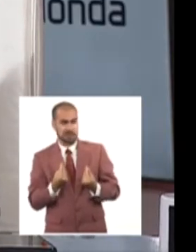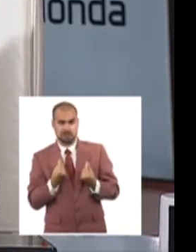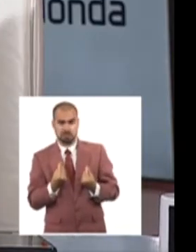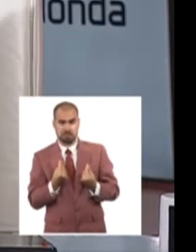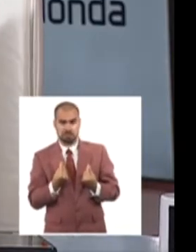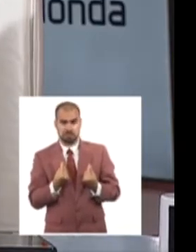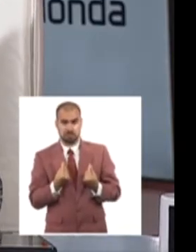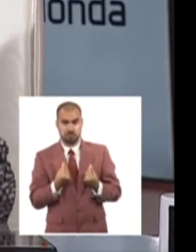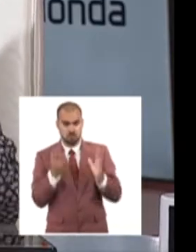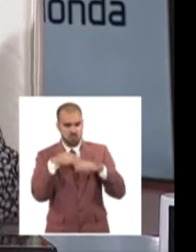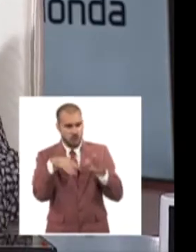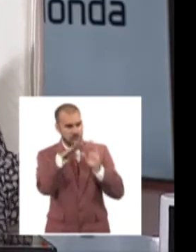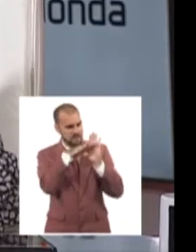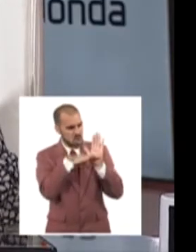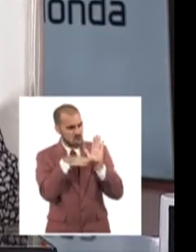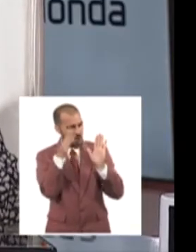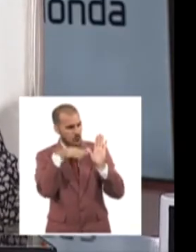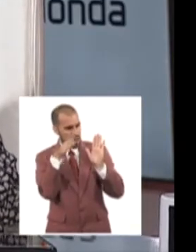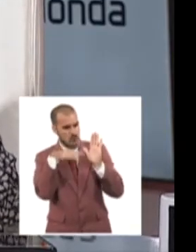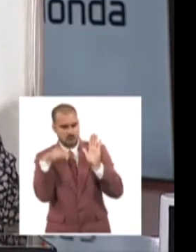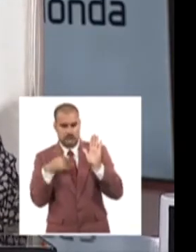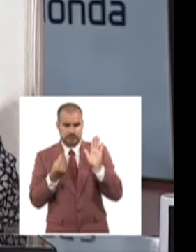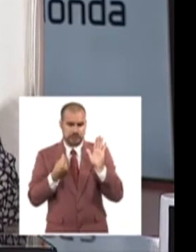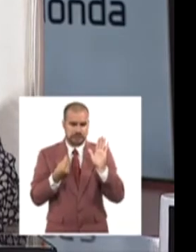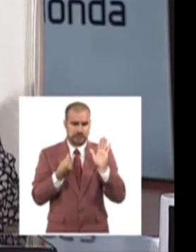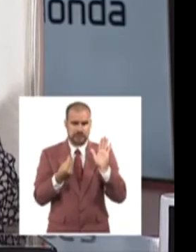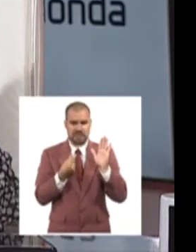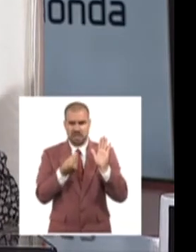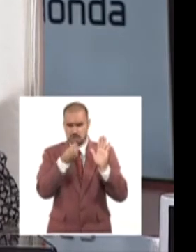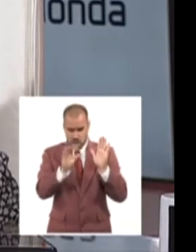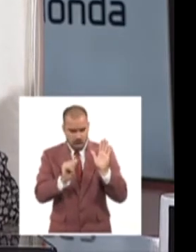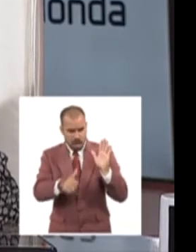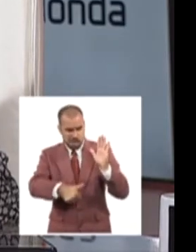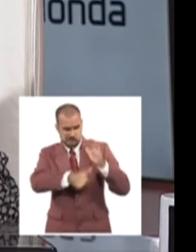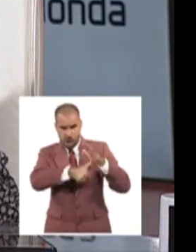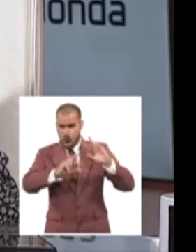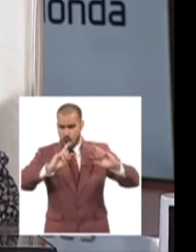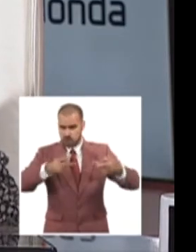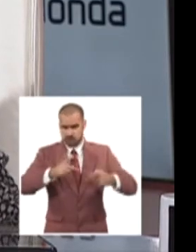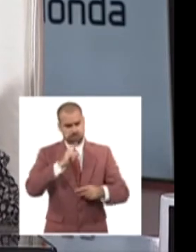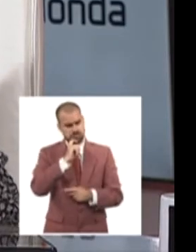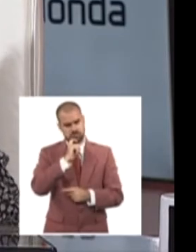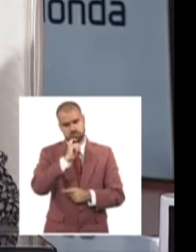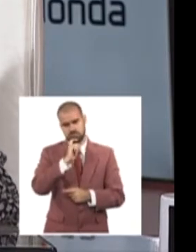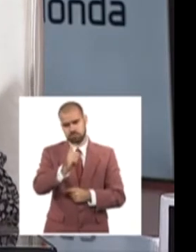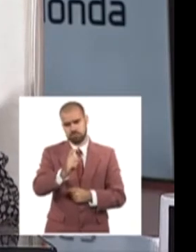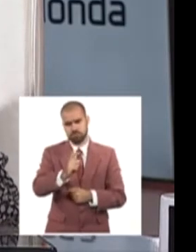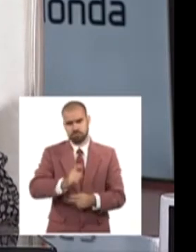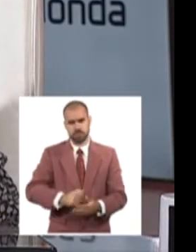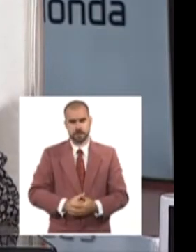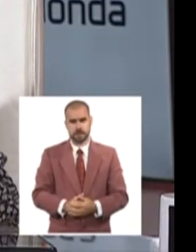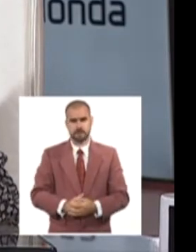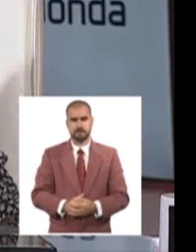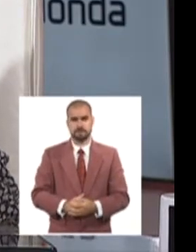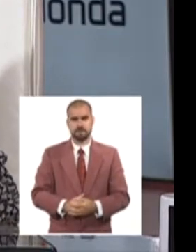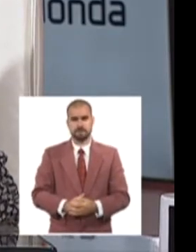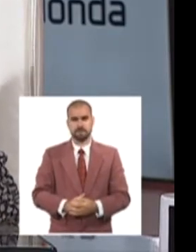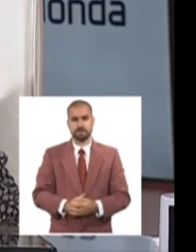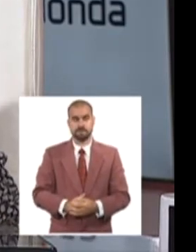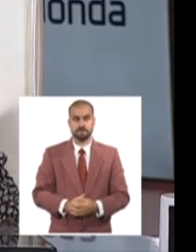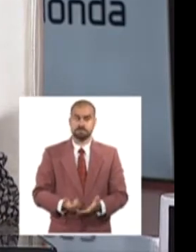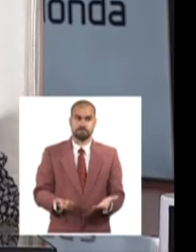por tanto tiene muy pocas posibilidades realmente evolucionaron en estos momentos tiene también en su contra